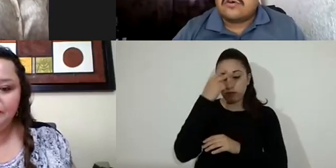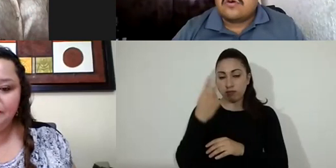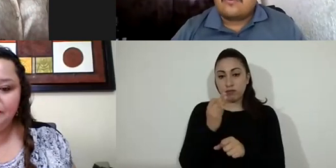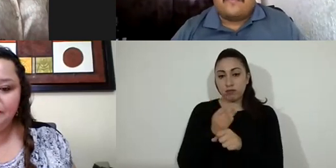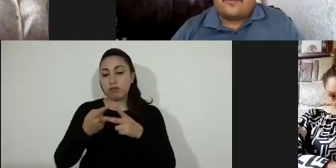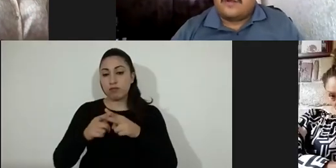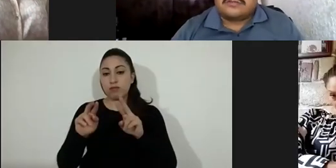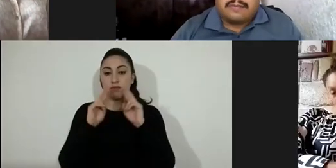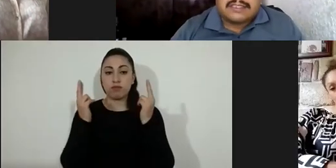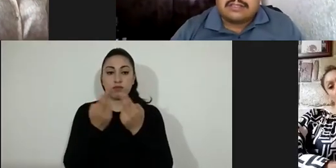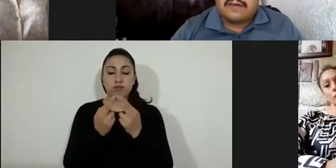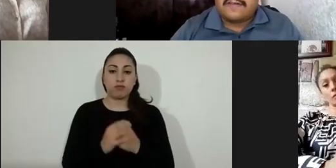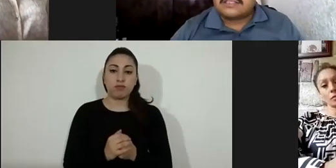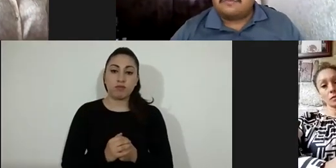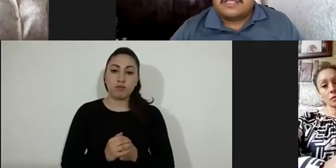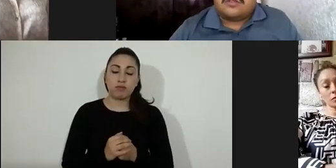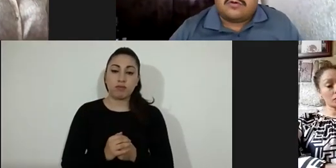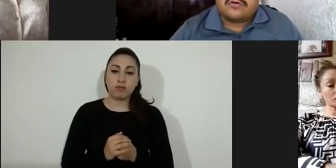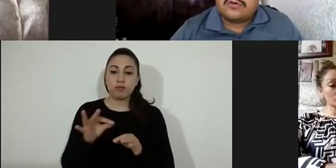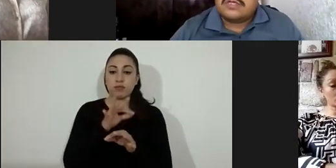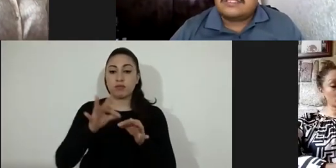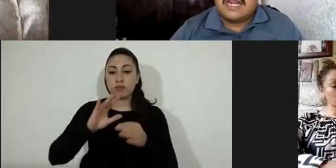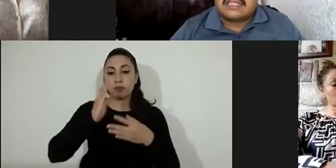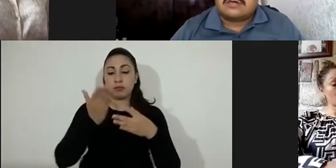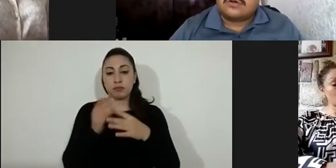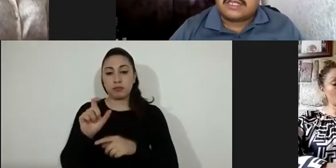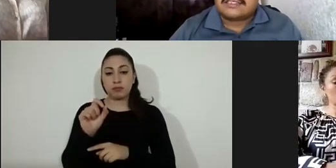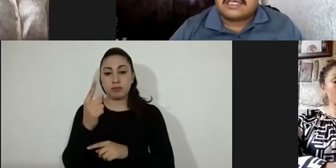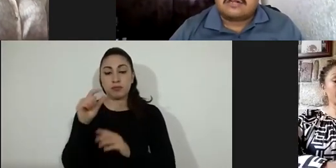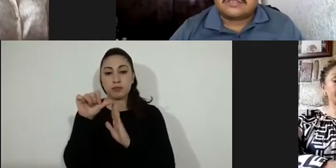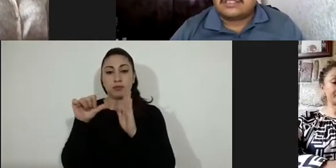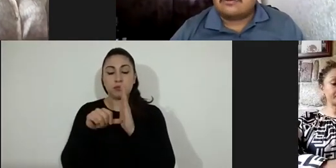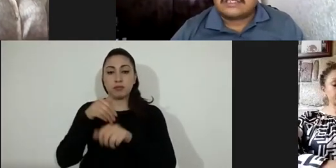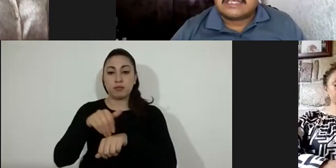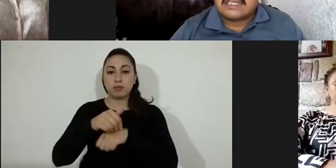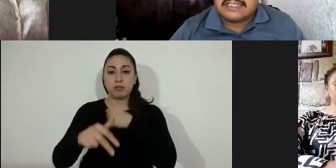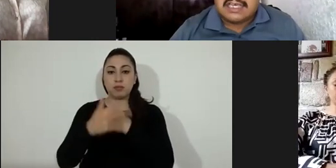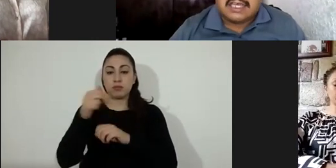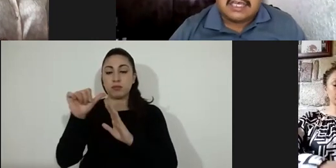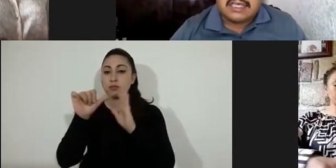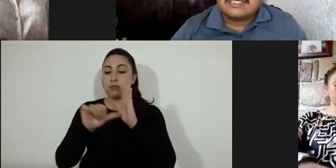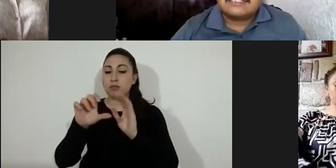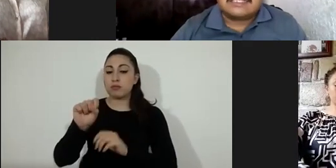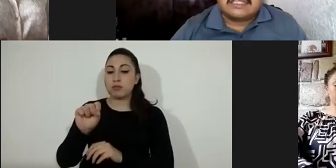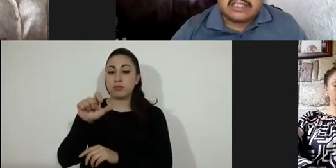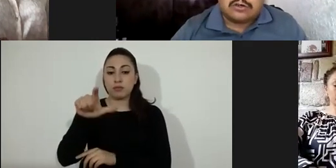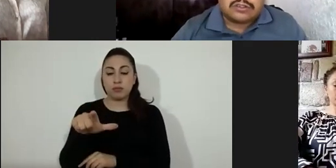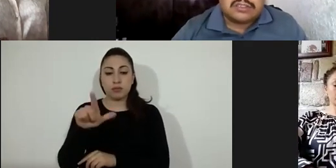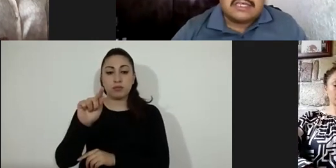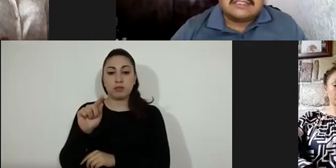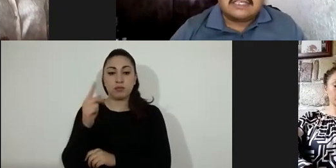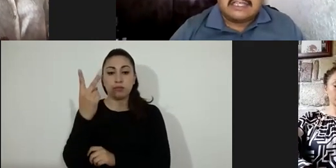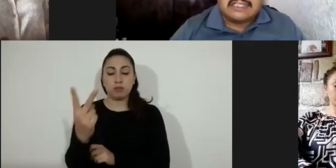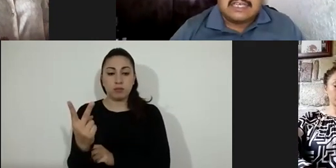sesión conforme a lo establecido en la fracción 21 del artículo 13 de los artículos 67,